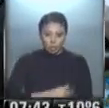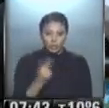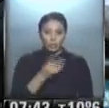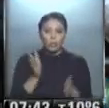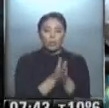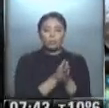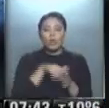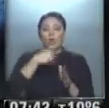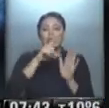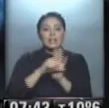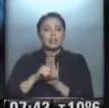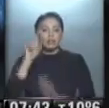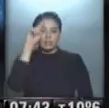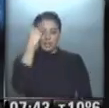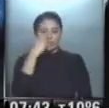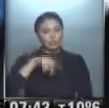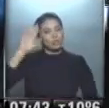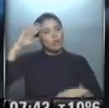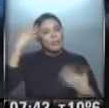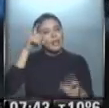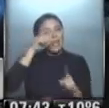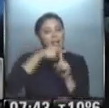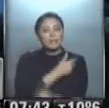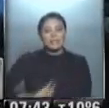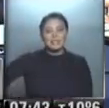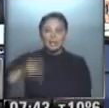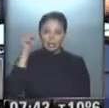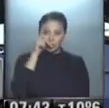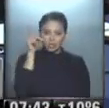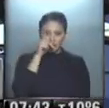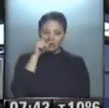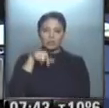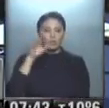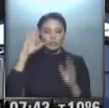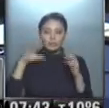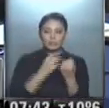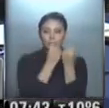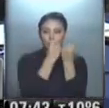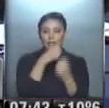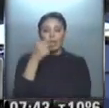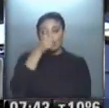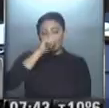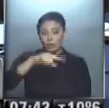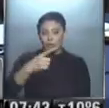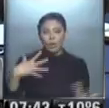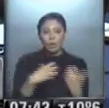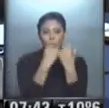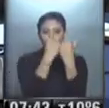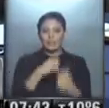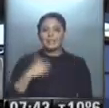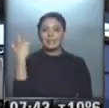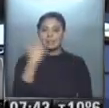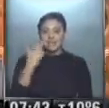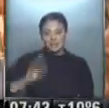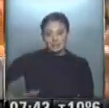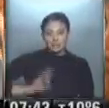encabezaron junto a legisladores nacionales el homenaje al expresidente Néstor Kirchner con motivo de cumplirse el domingo próximo el